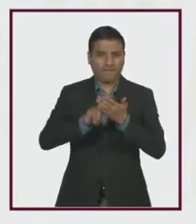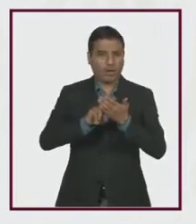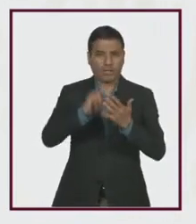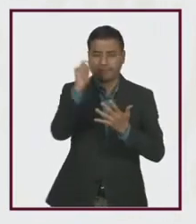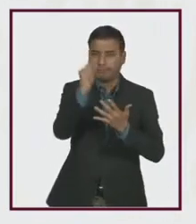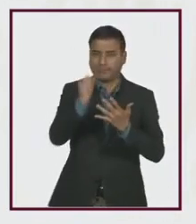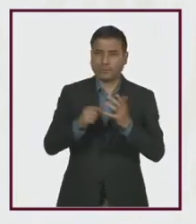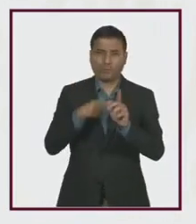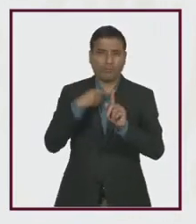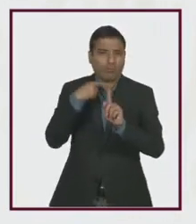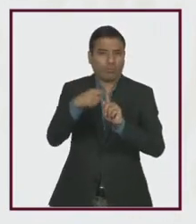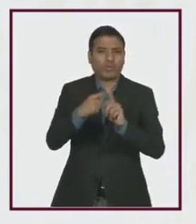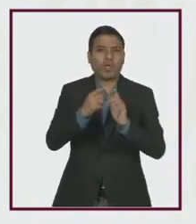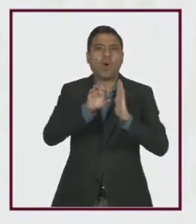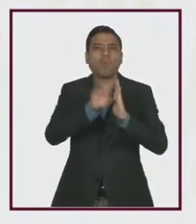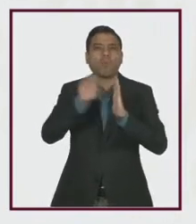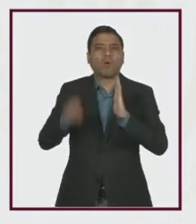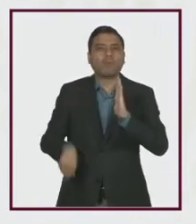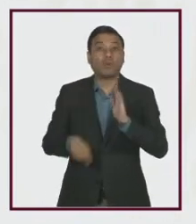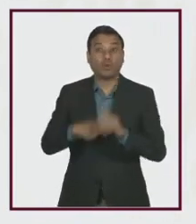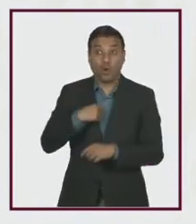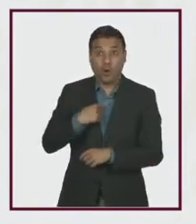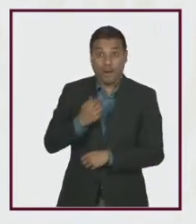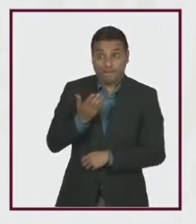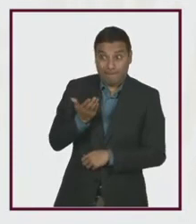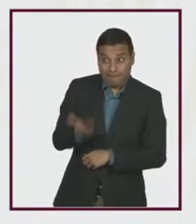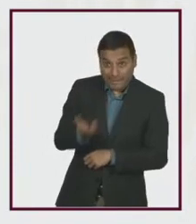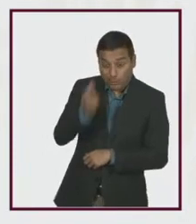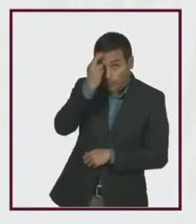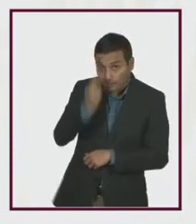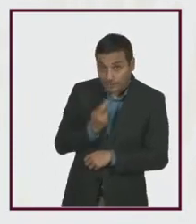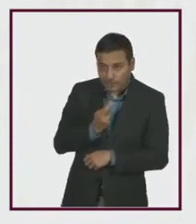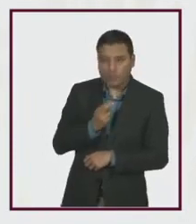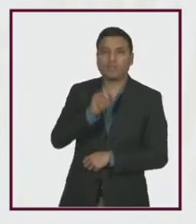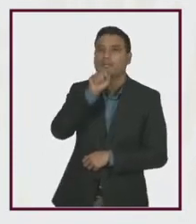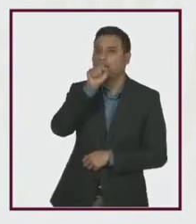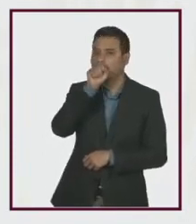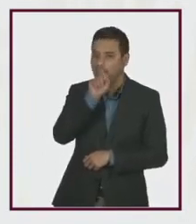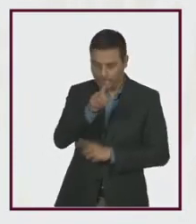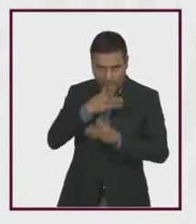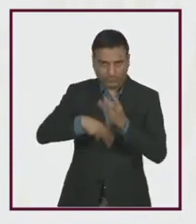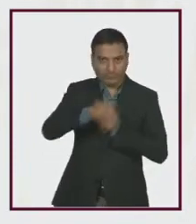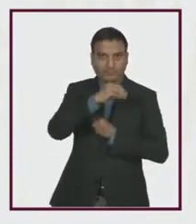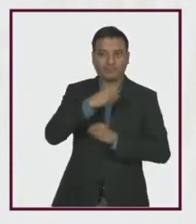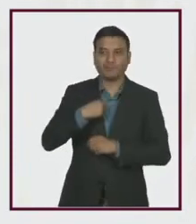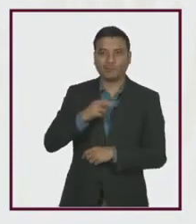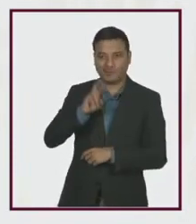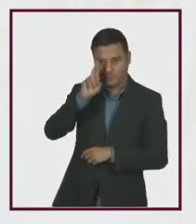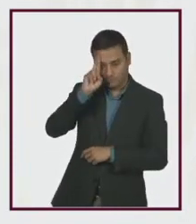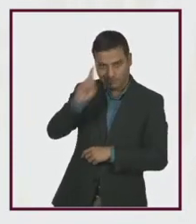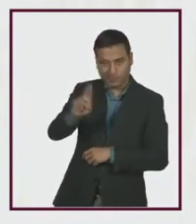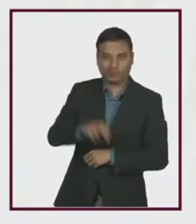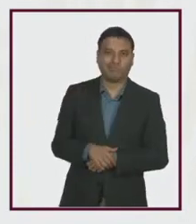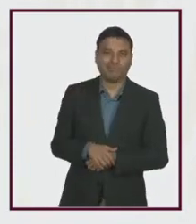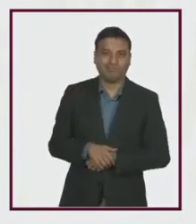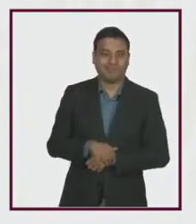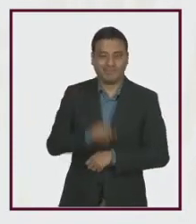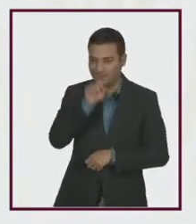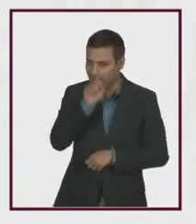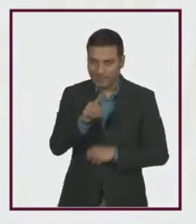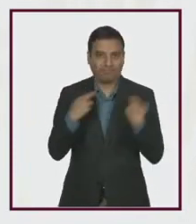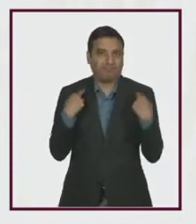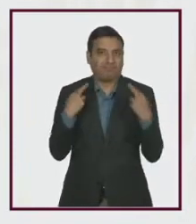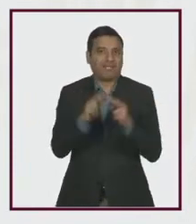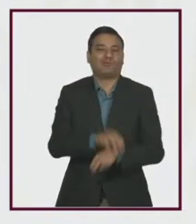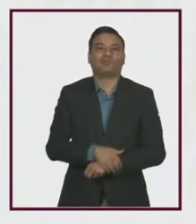el respeto de los otros, tenemos que empezar por respetar nosotros también. Entonces, como docentes, tenemos que empezar a tomar